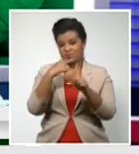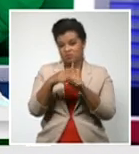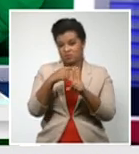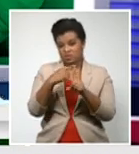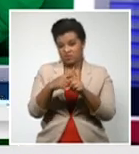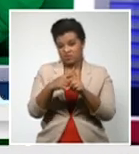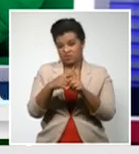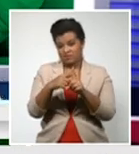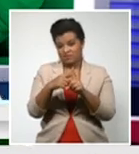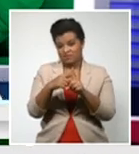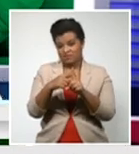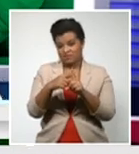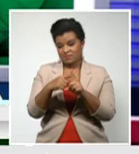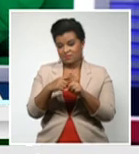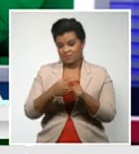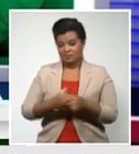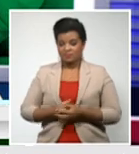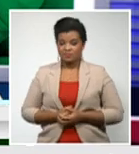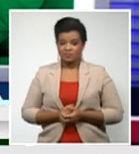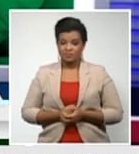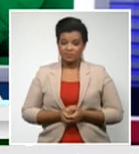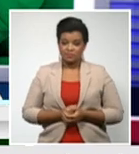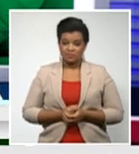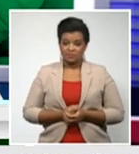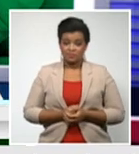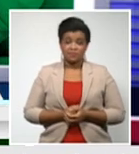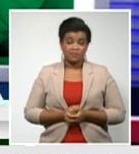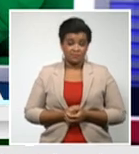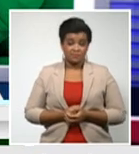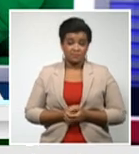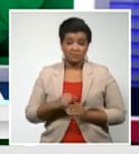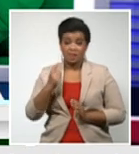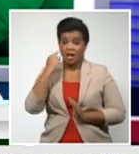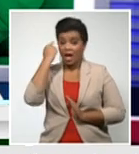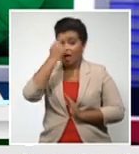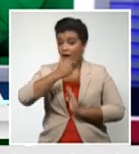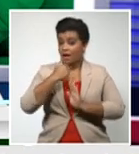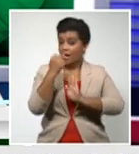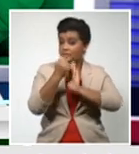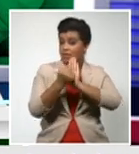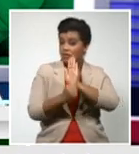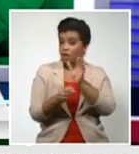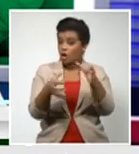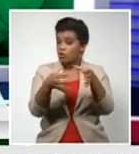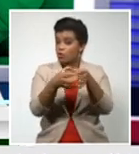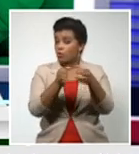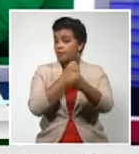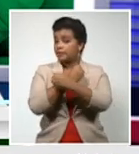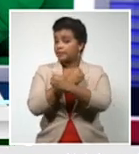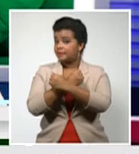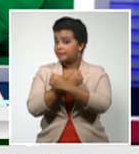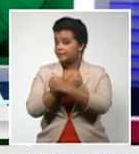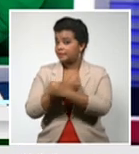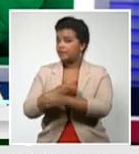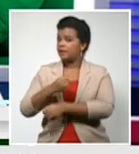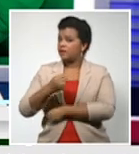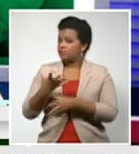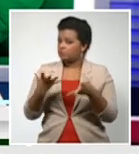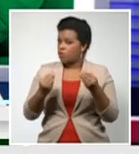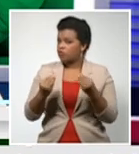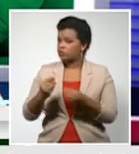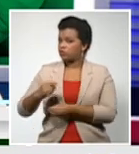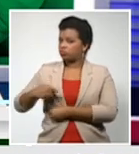previamente. Fíjense la característica de este grupo de riesgo. Llevamos varios días que